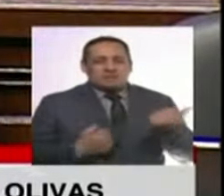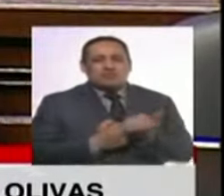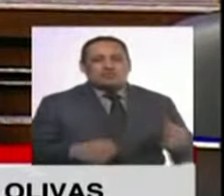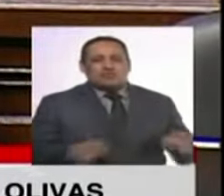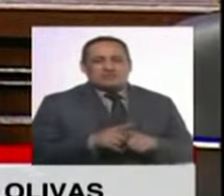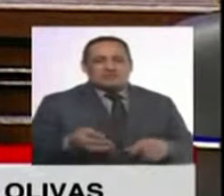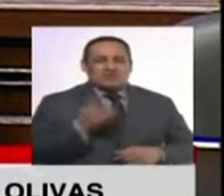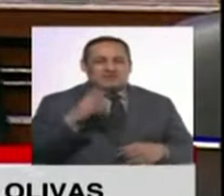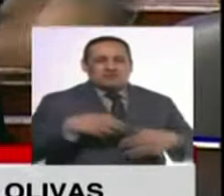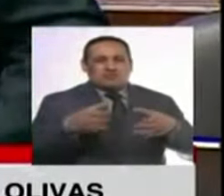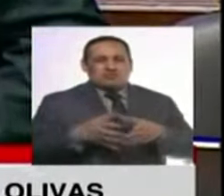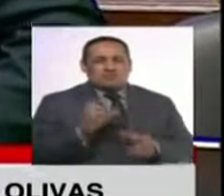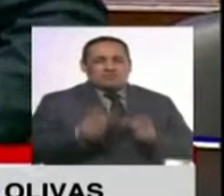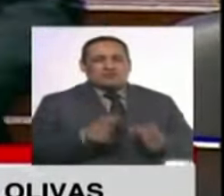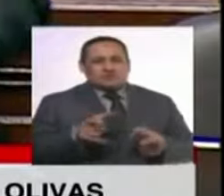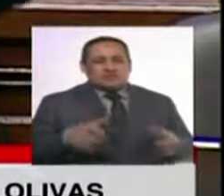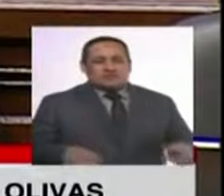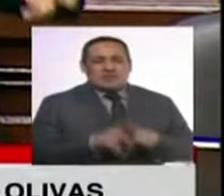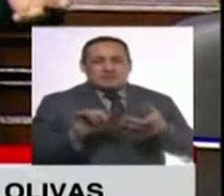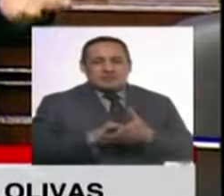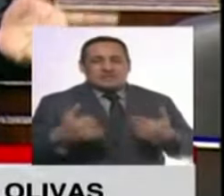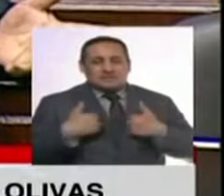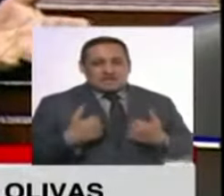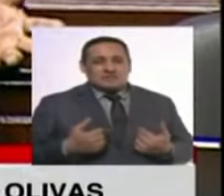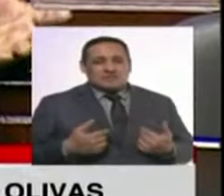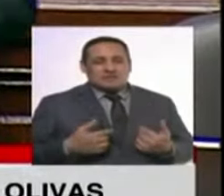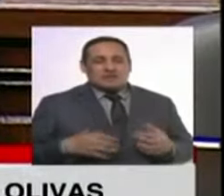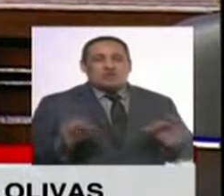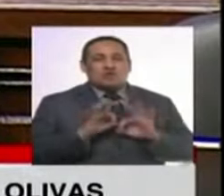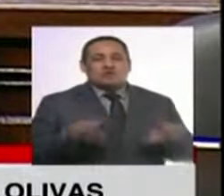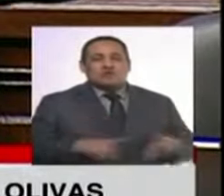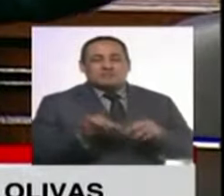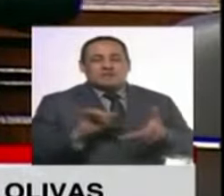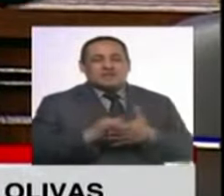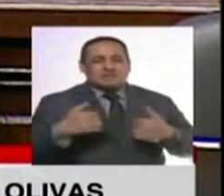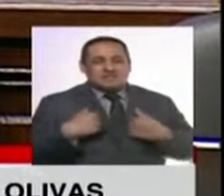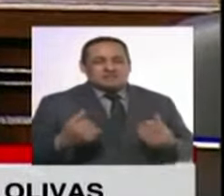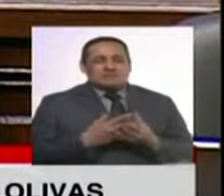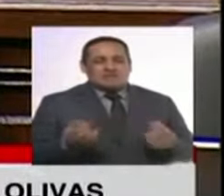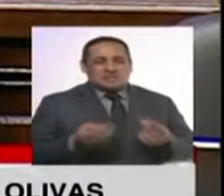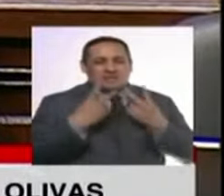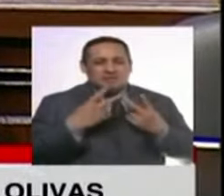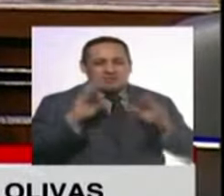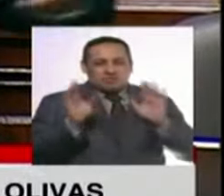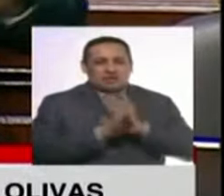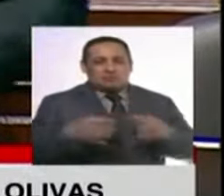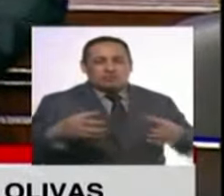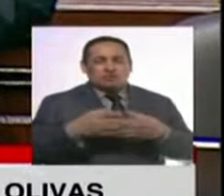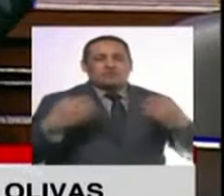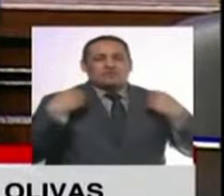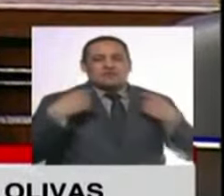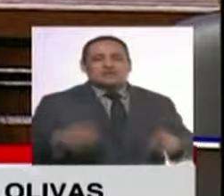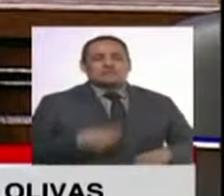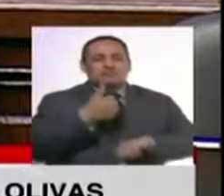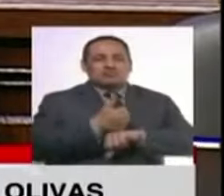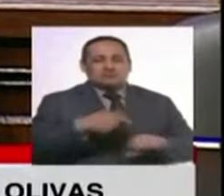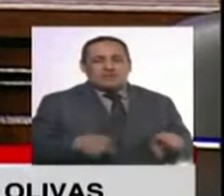a un determinado personaje si se tiene la suficiente la suficiente Oficialía para